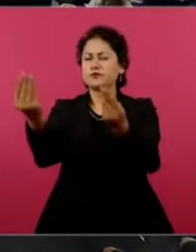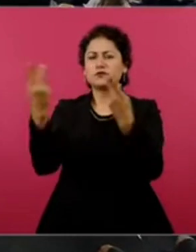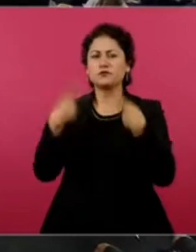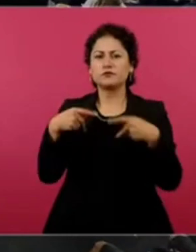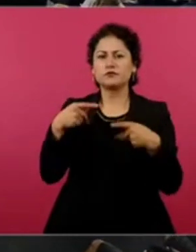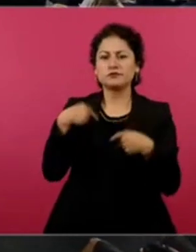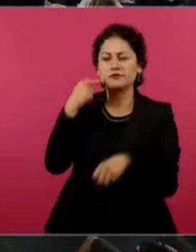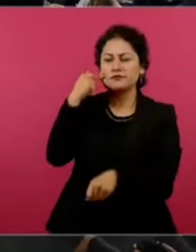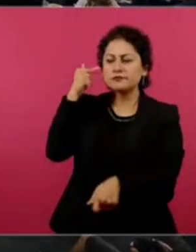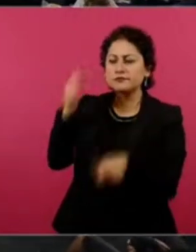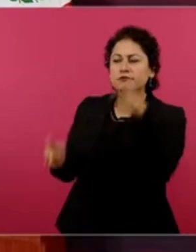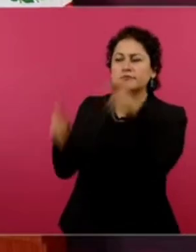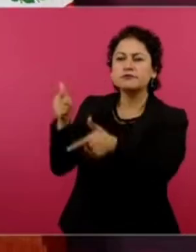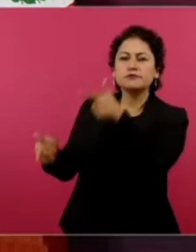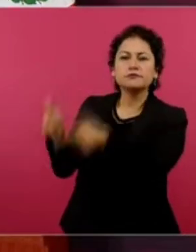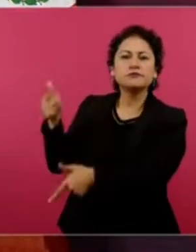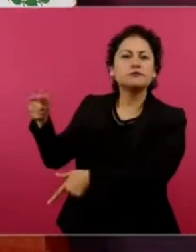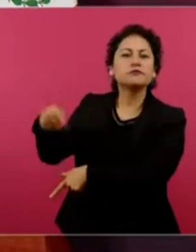influyentismo